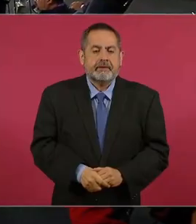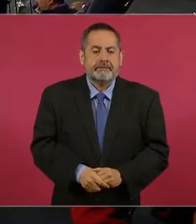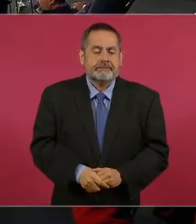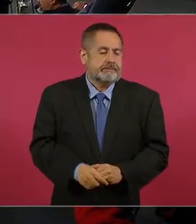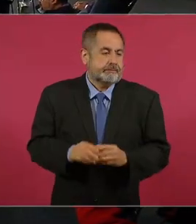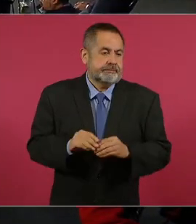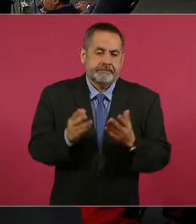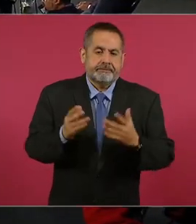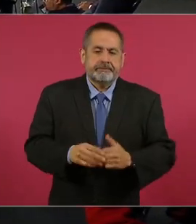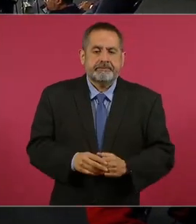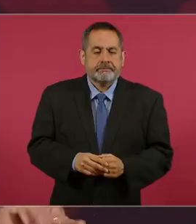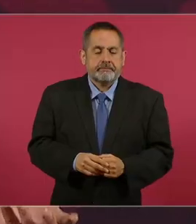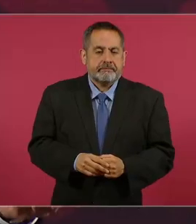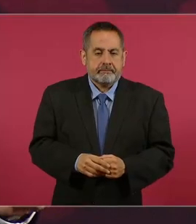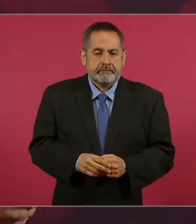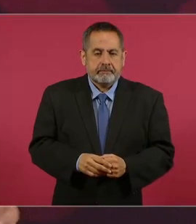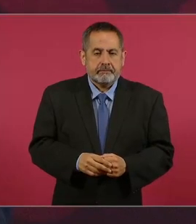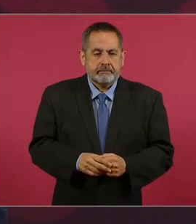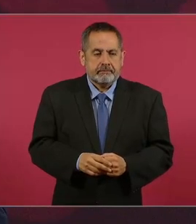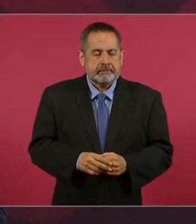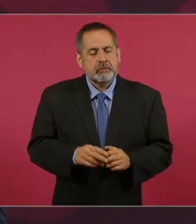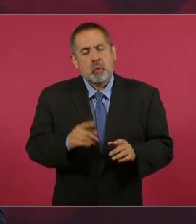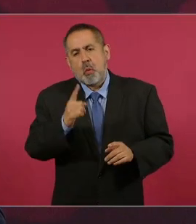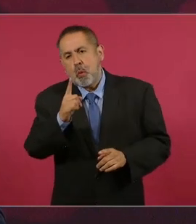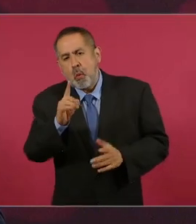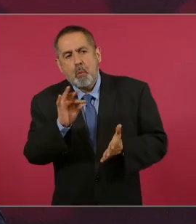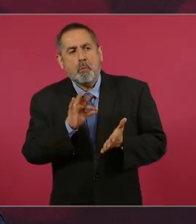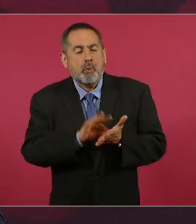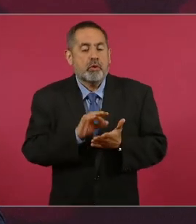Claro, en abono a Calderón.